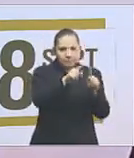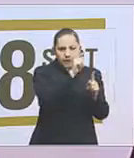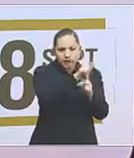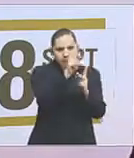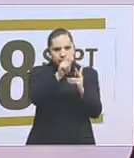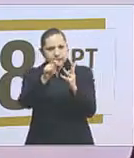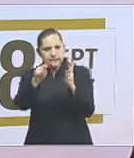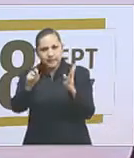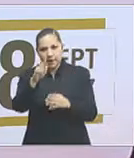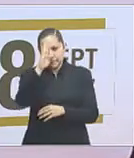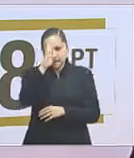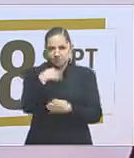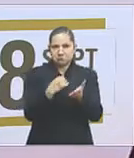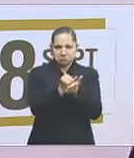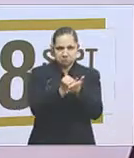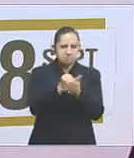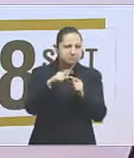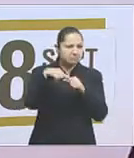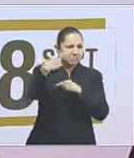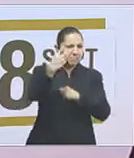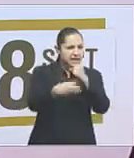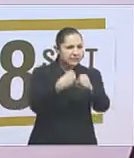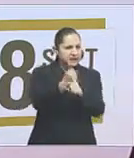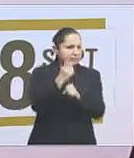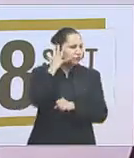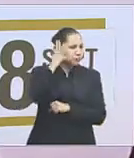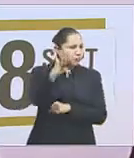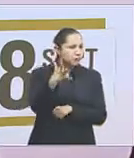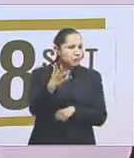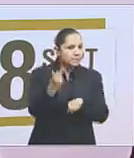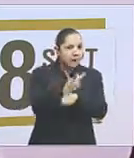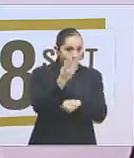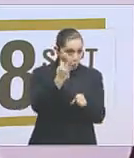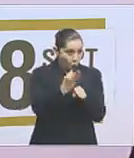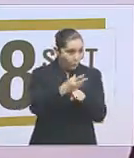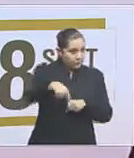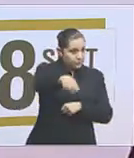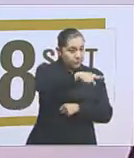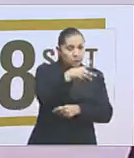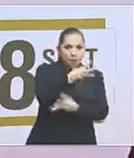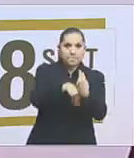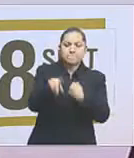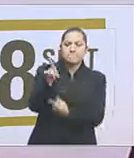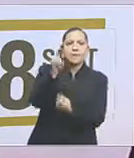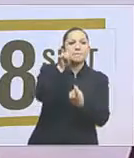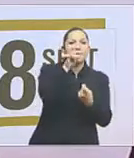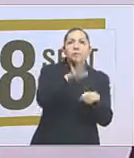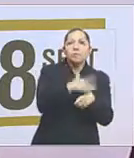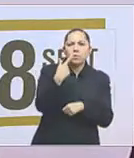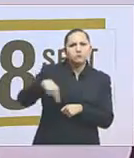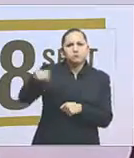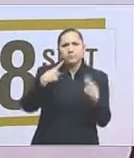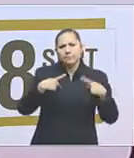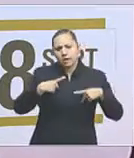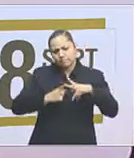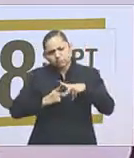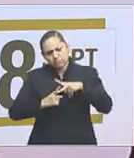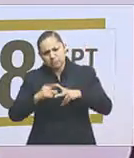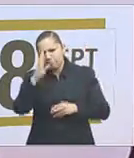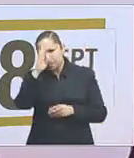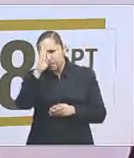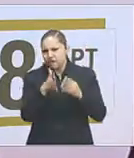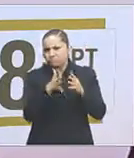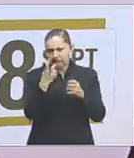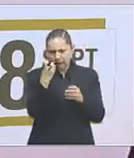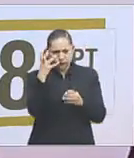personas muy ricas porque hubieran ganado en esquemas que no se veían posibles hoy hemos visto